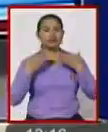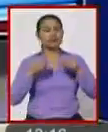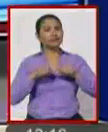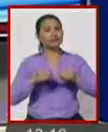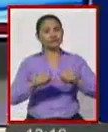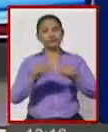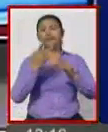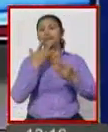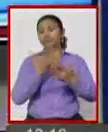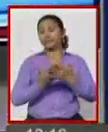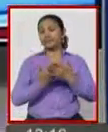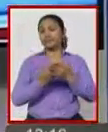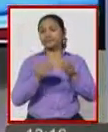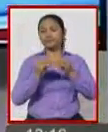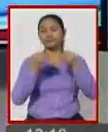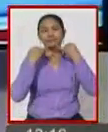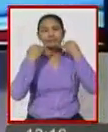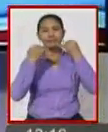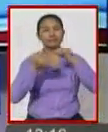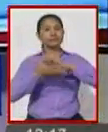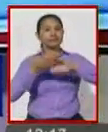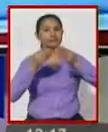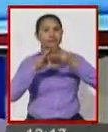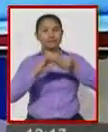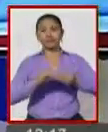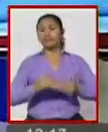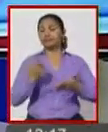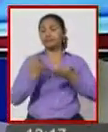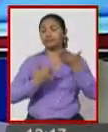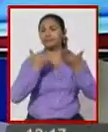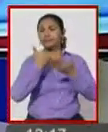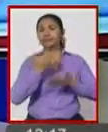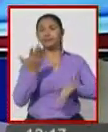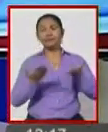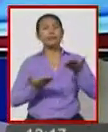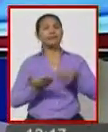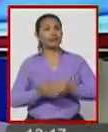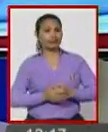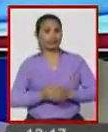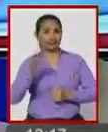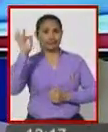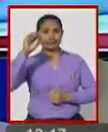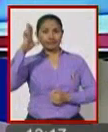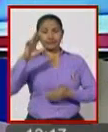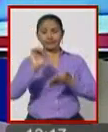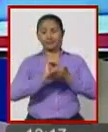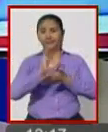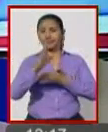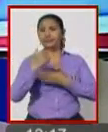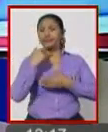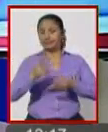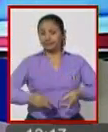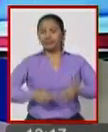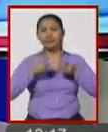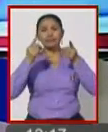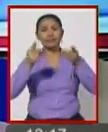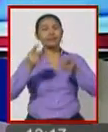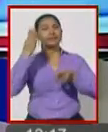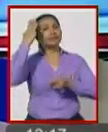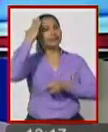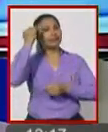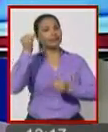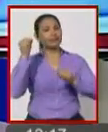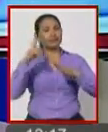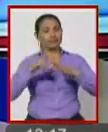Gracias por su preferencia. Continuamos con más información y les contamos del caso de un presunto pastor evangélico, quien es denunciado